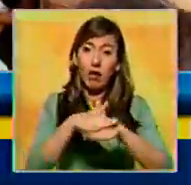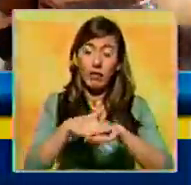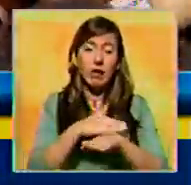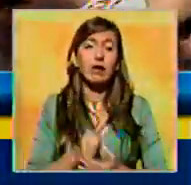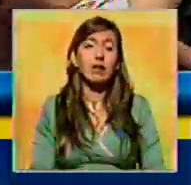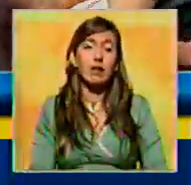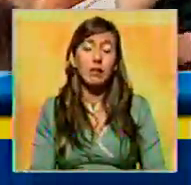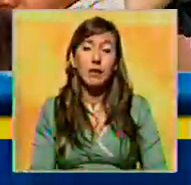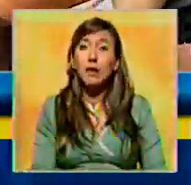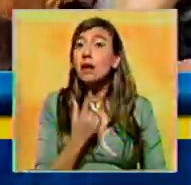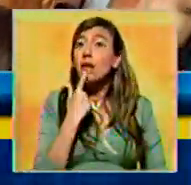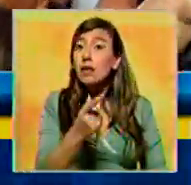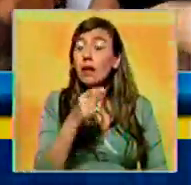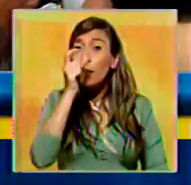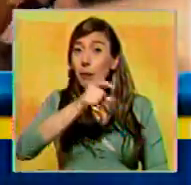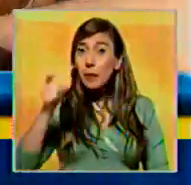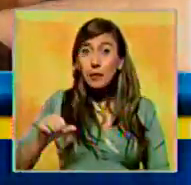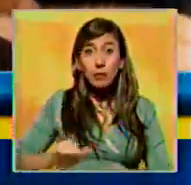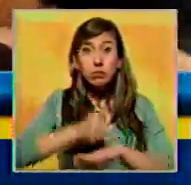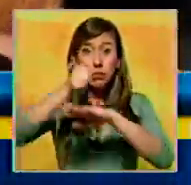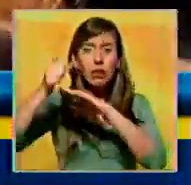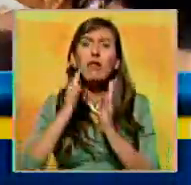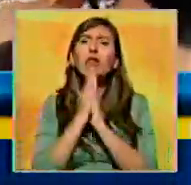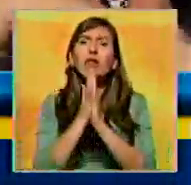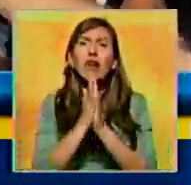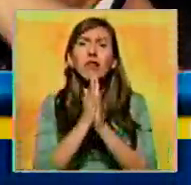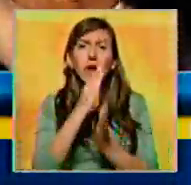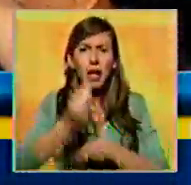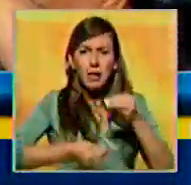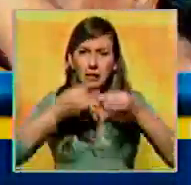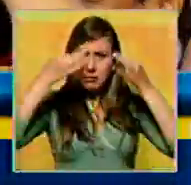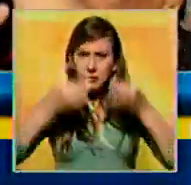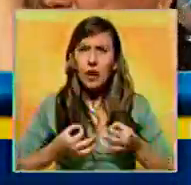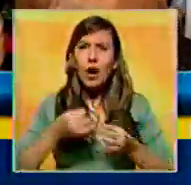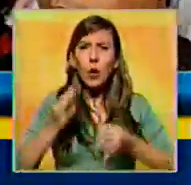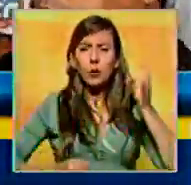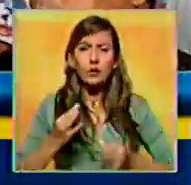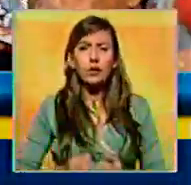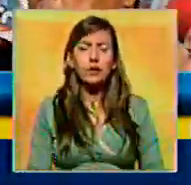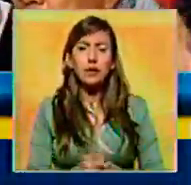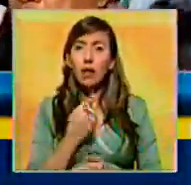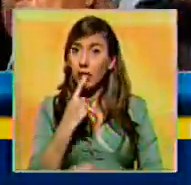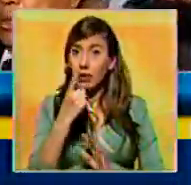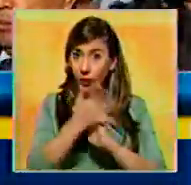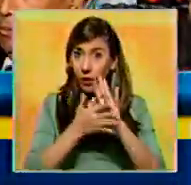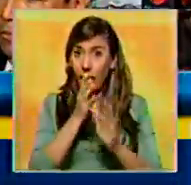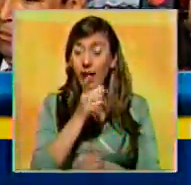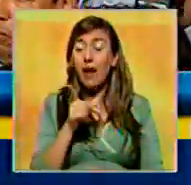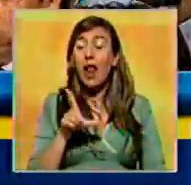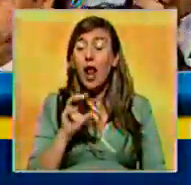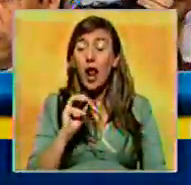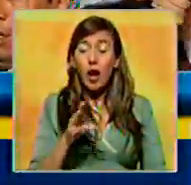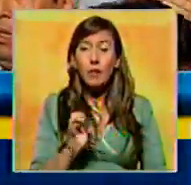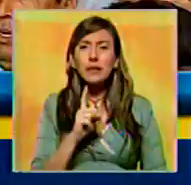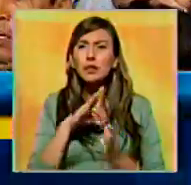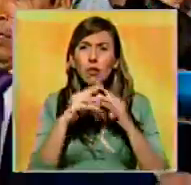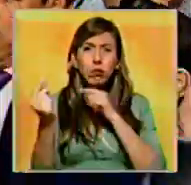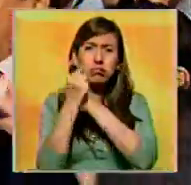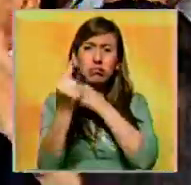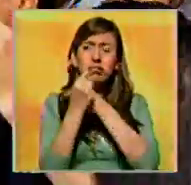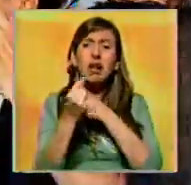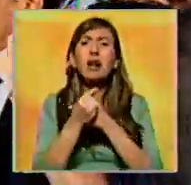los que presiden la institucionalidad del país ponerse del lado de la justicia López aseguró que todas las acusaciones en su contra son de